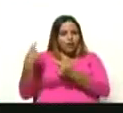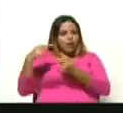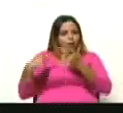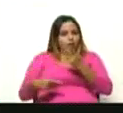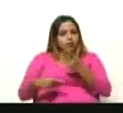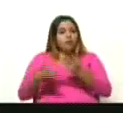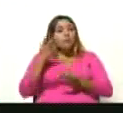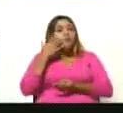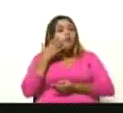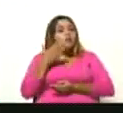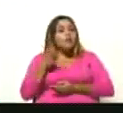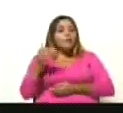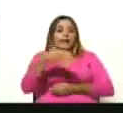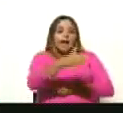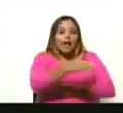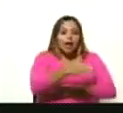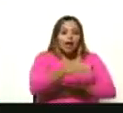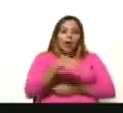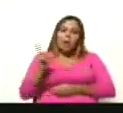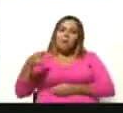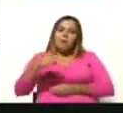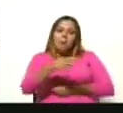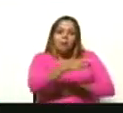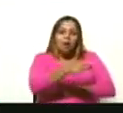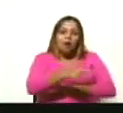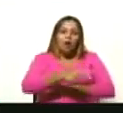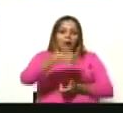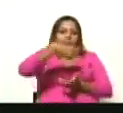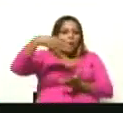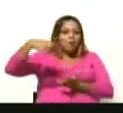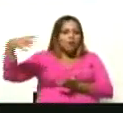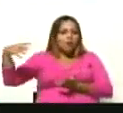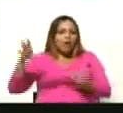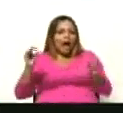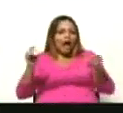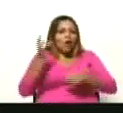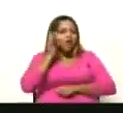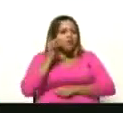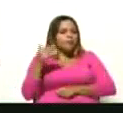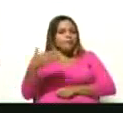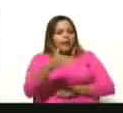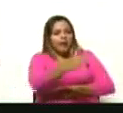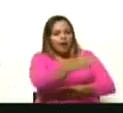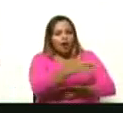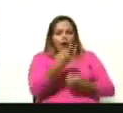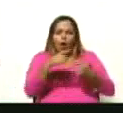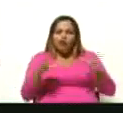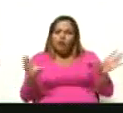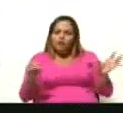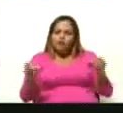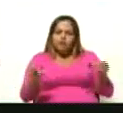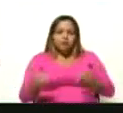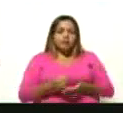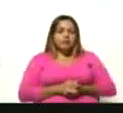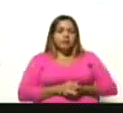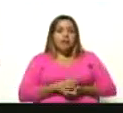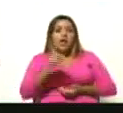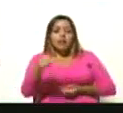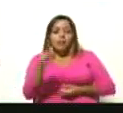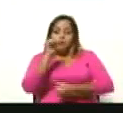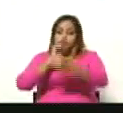mar, en camarón, pulpo, cangrejo azul, pescado y otros crustáceos, en